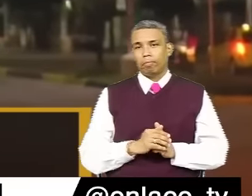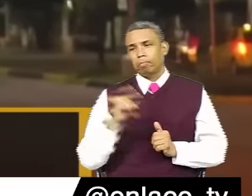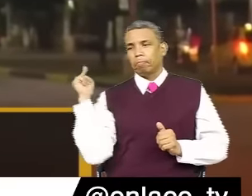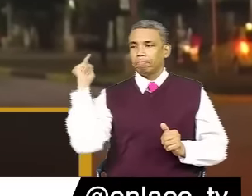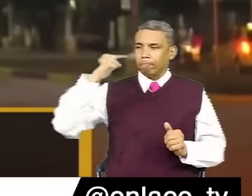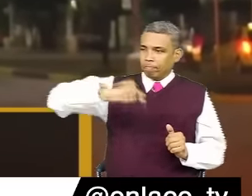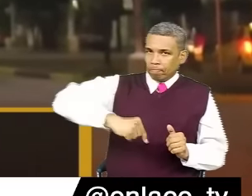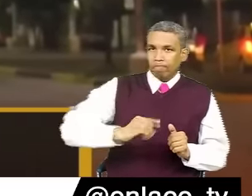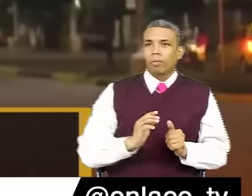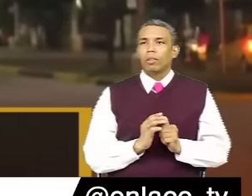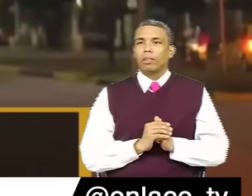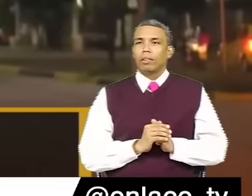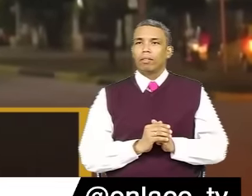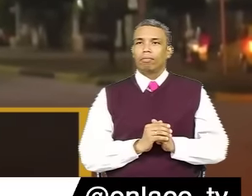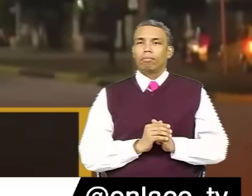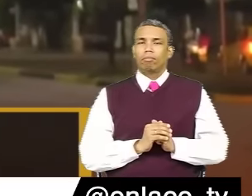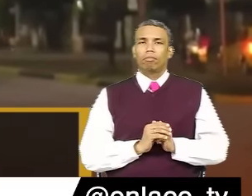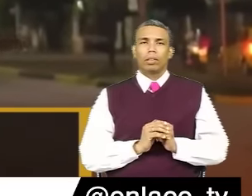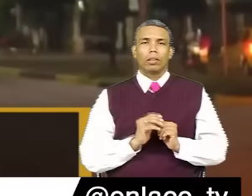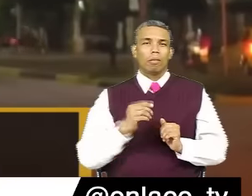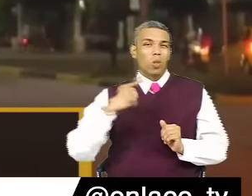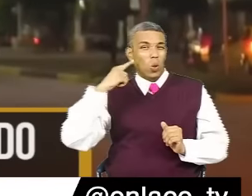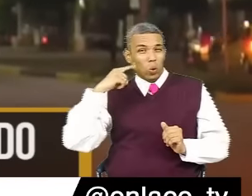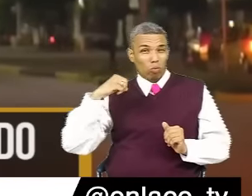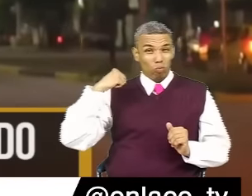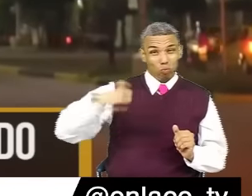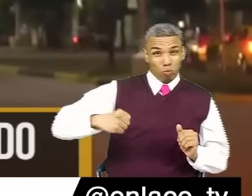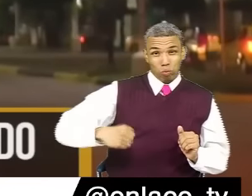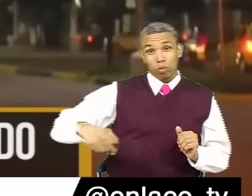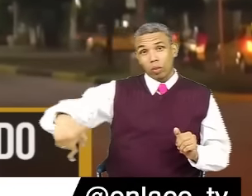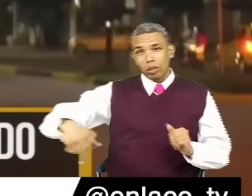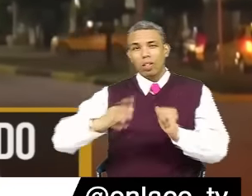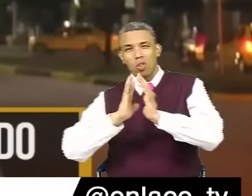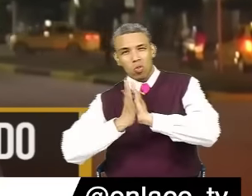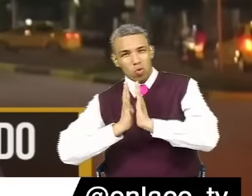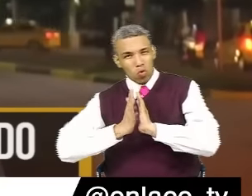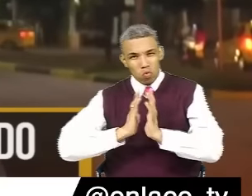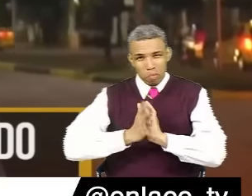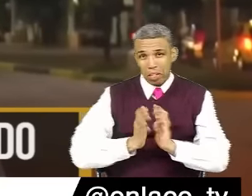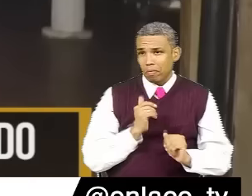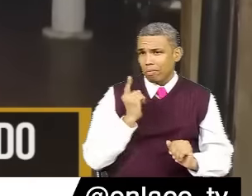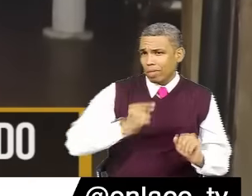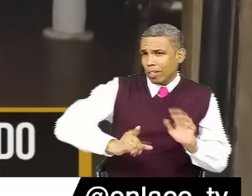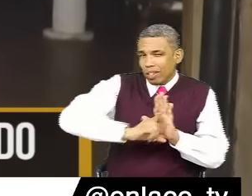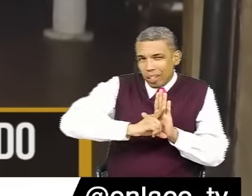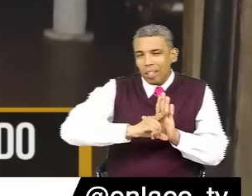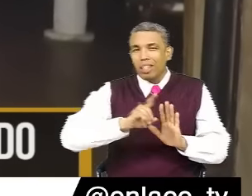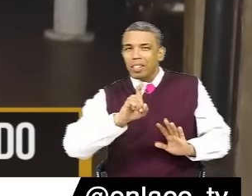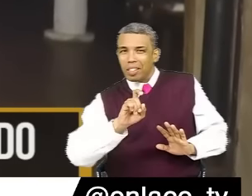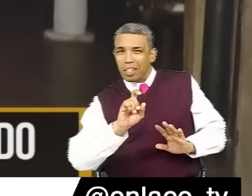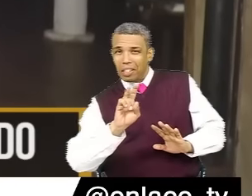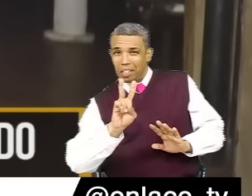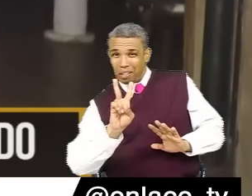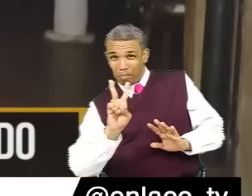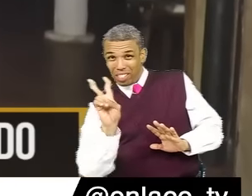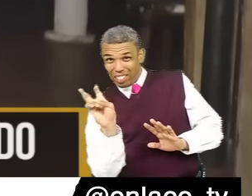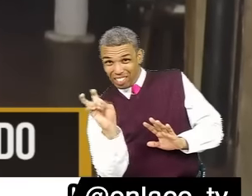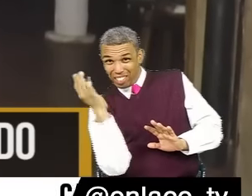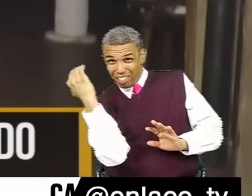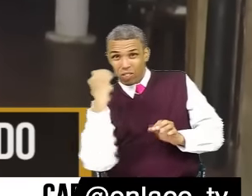verificación a los niveles permisibles de ruido que marca la ley, la resolución 627 del 2006,